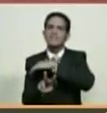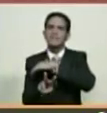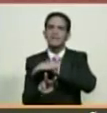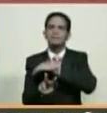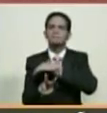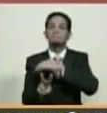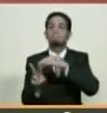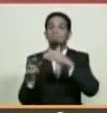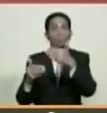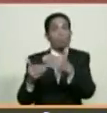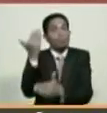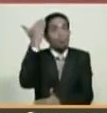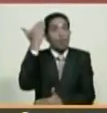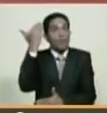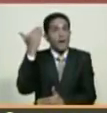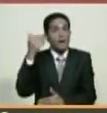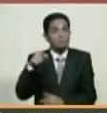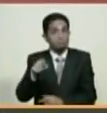trato,